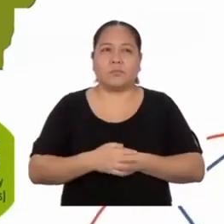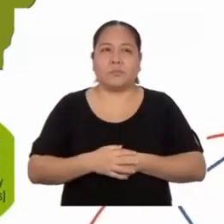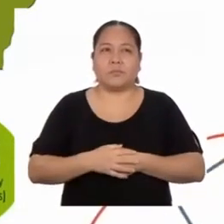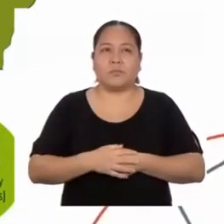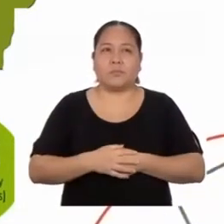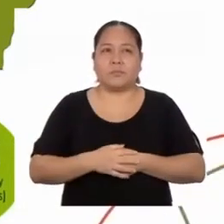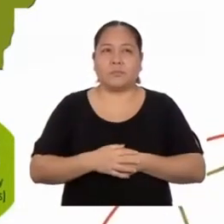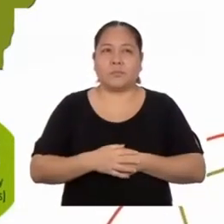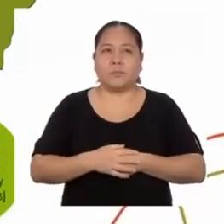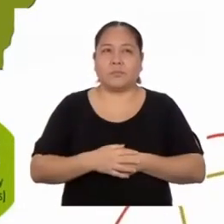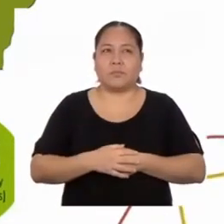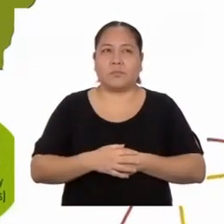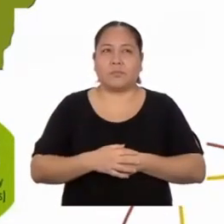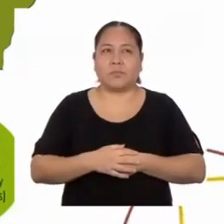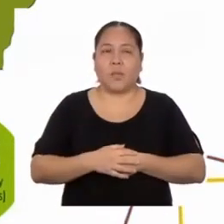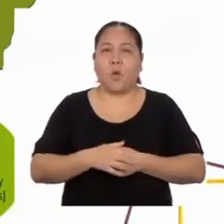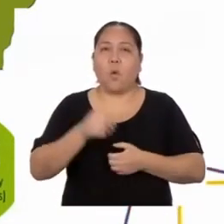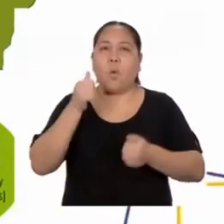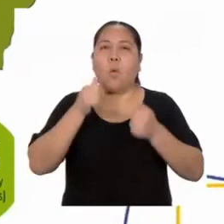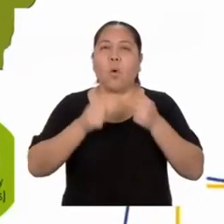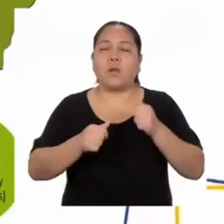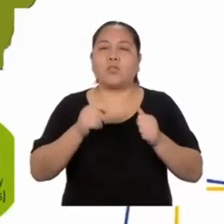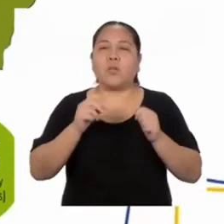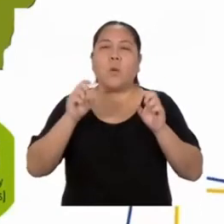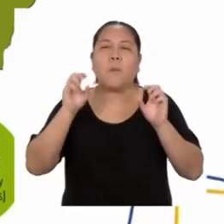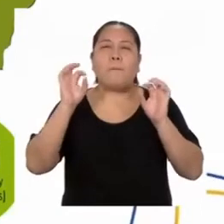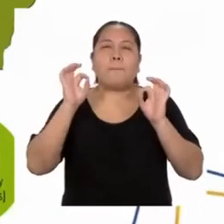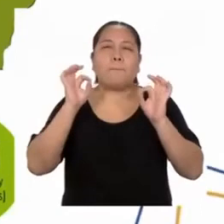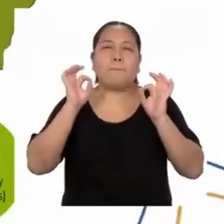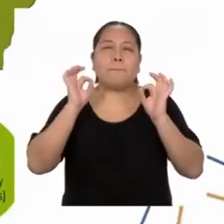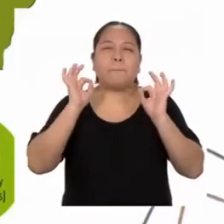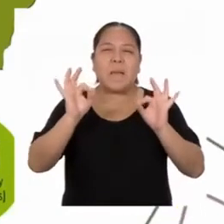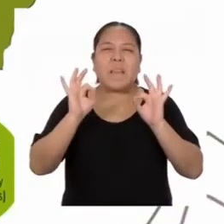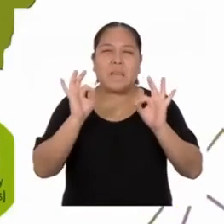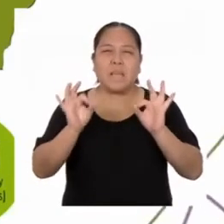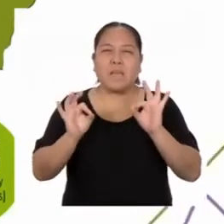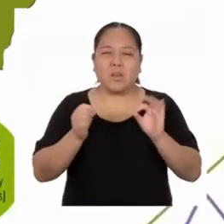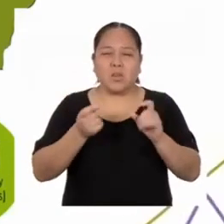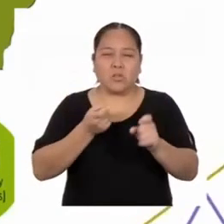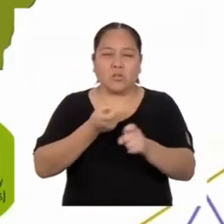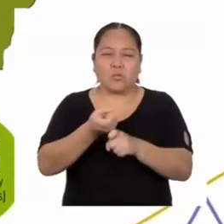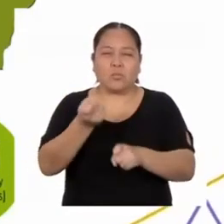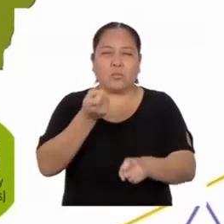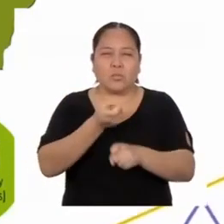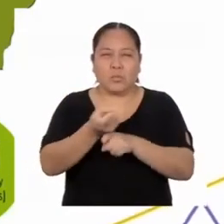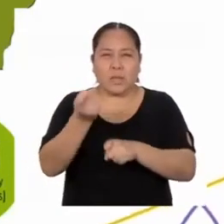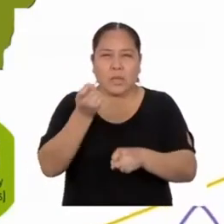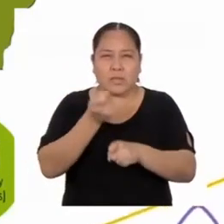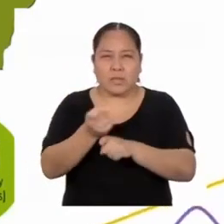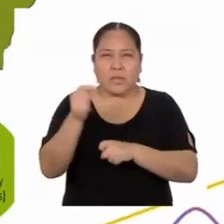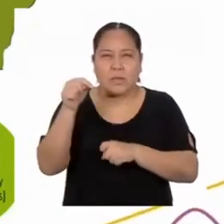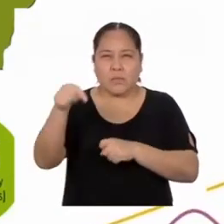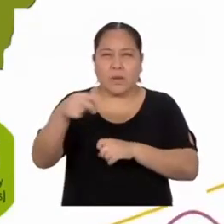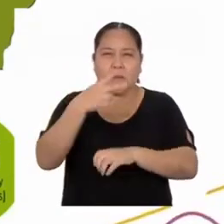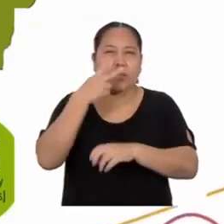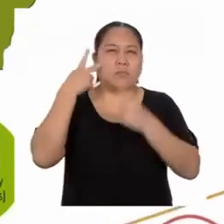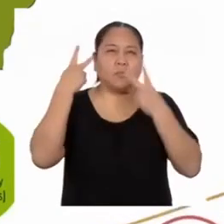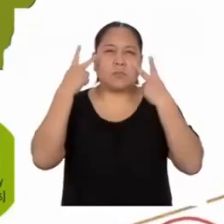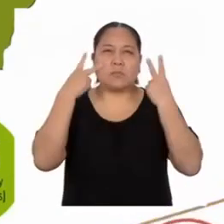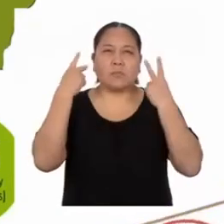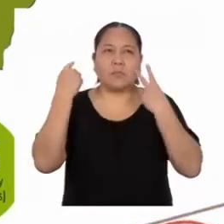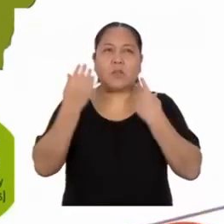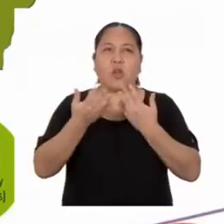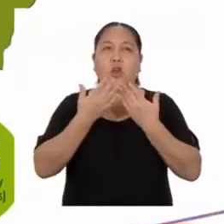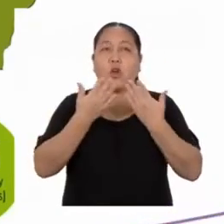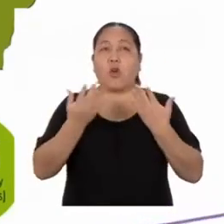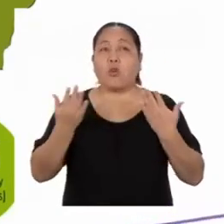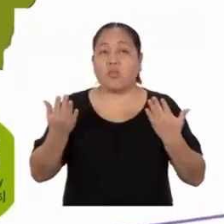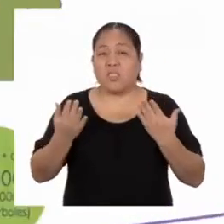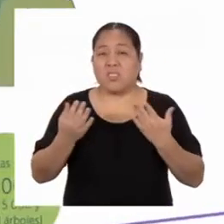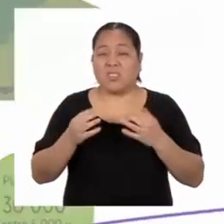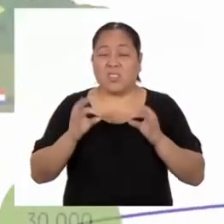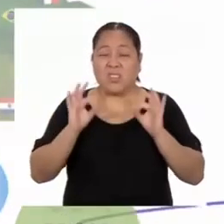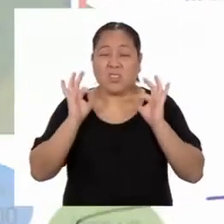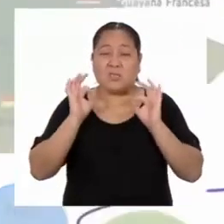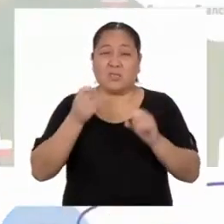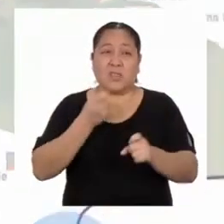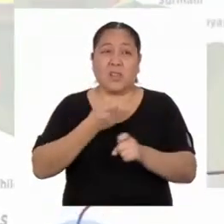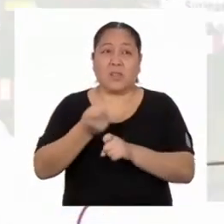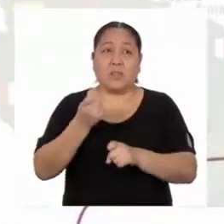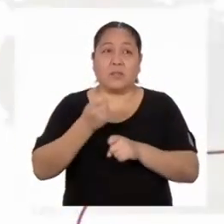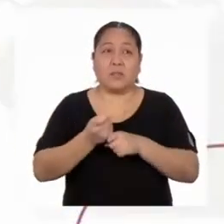las principales amenazas en contra de la Amazonía, o sea, las actividades que la perjudican, que son 6, la